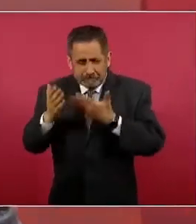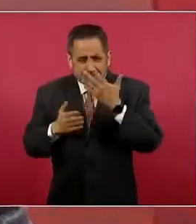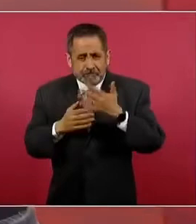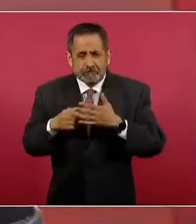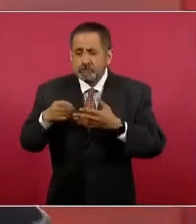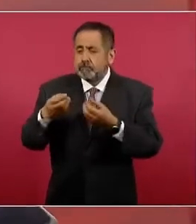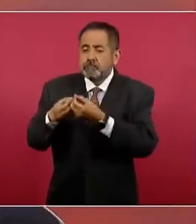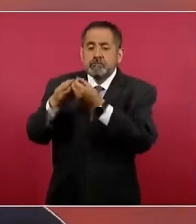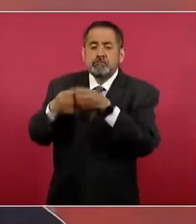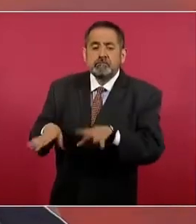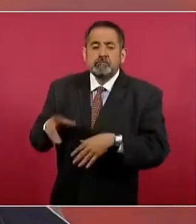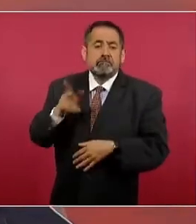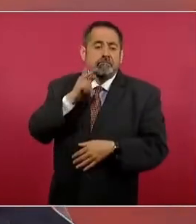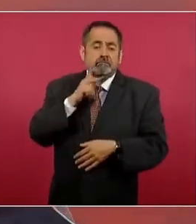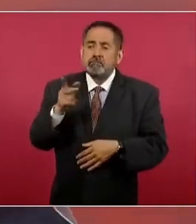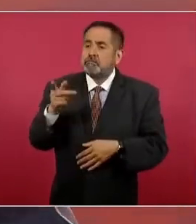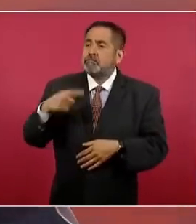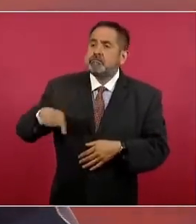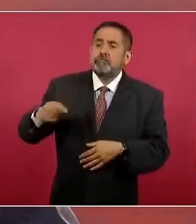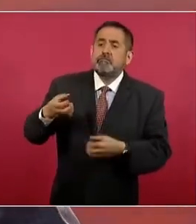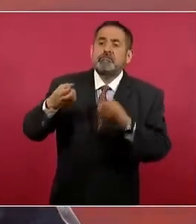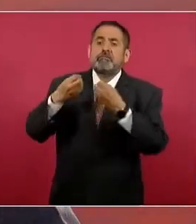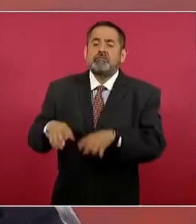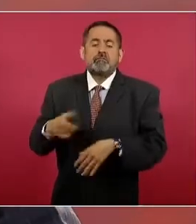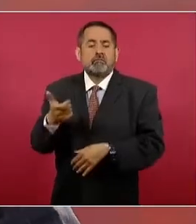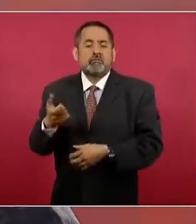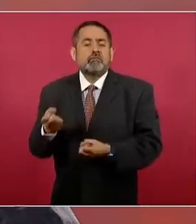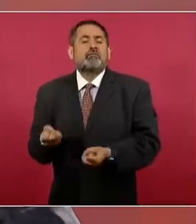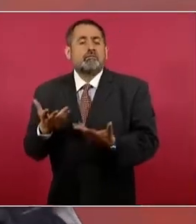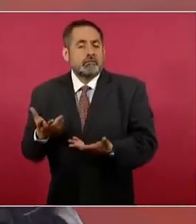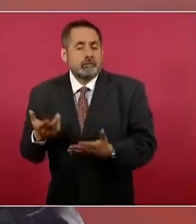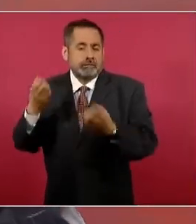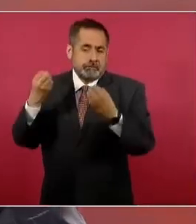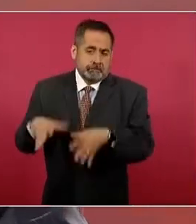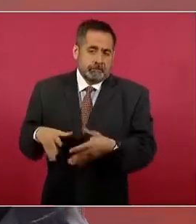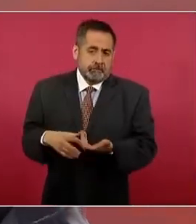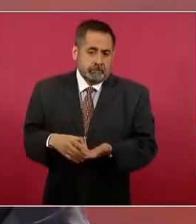sobre daños patrimoniales, si existen,